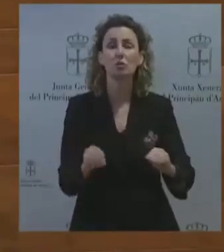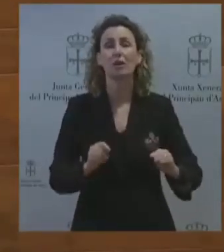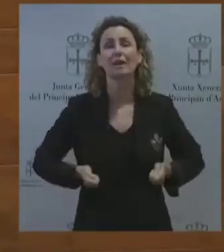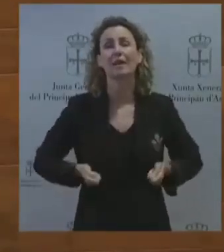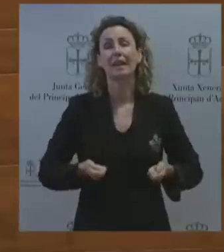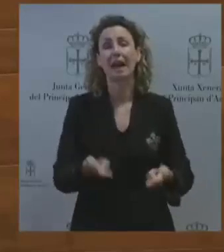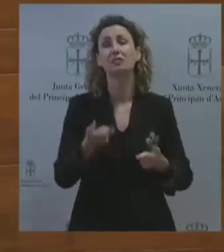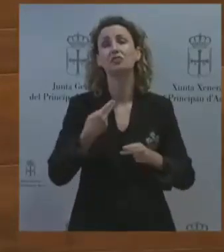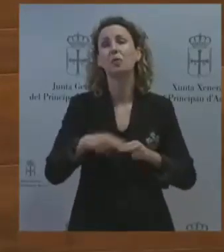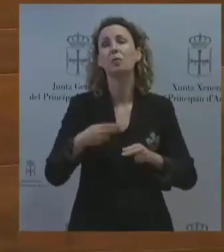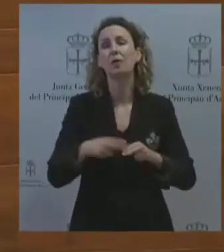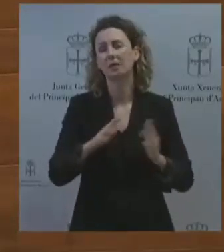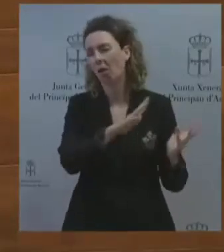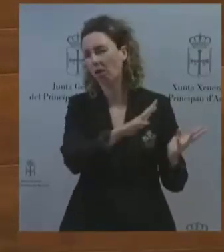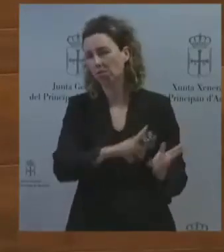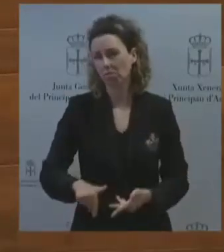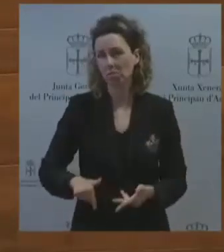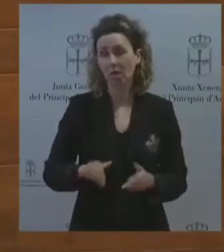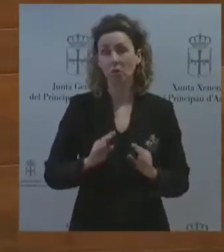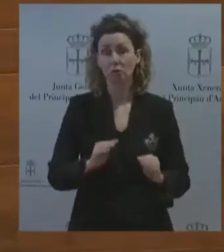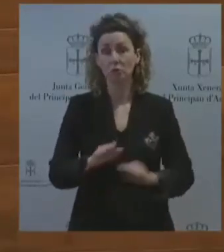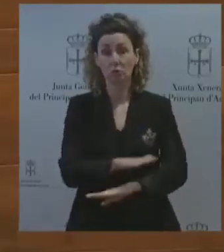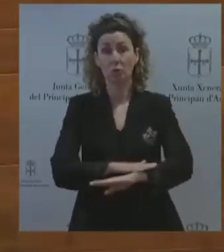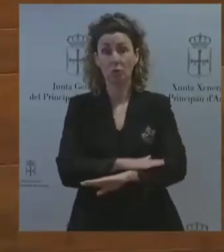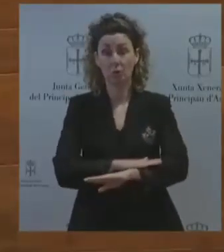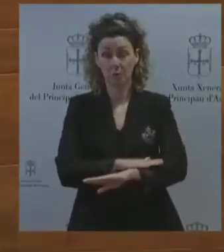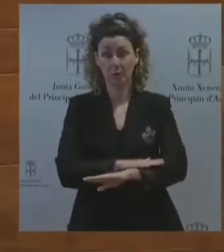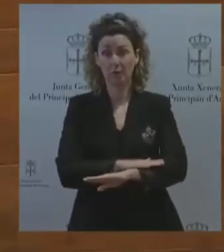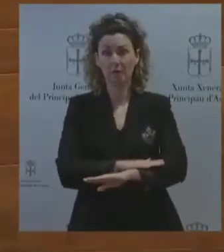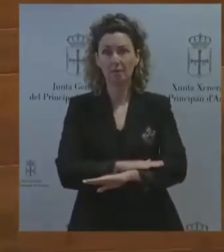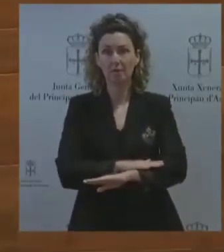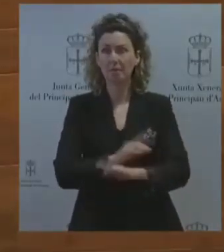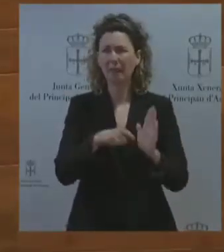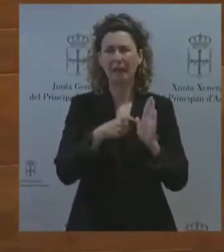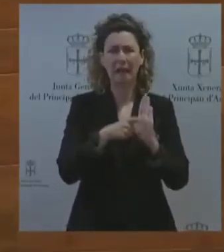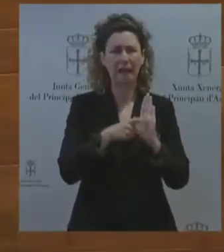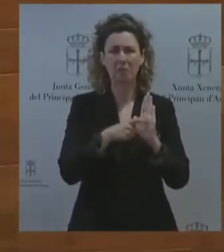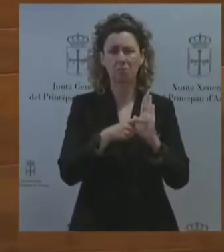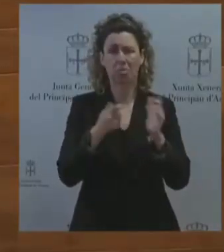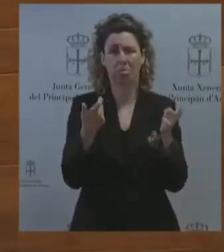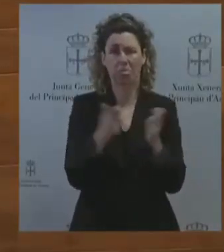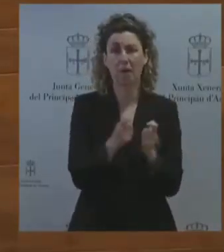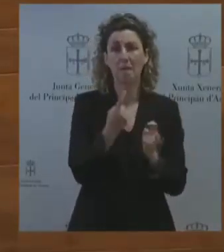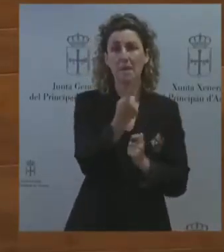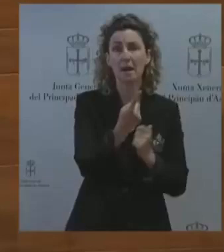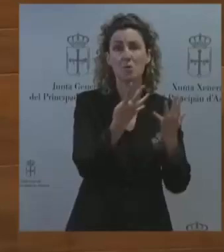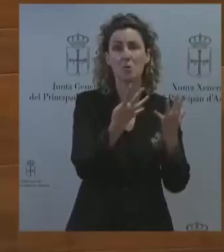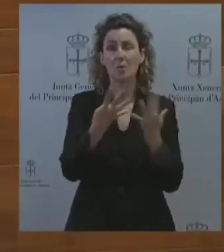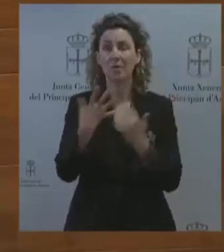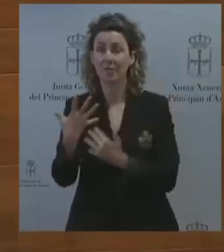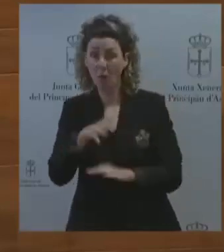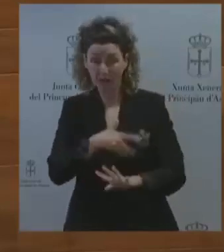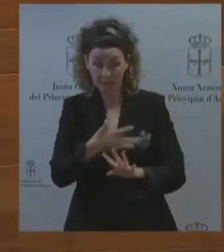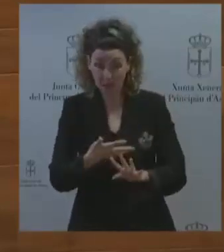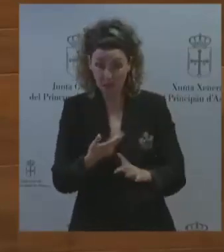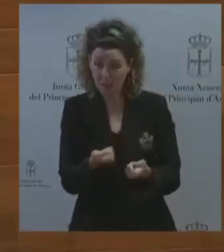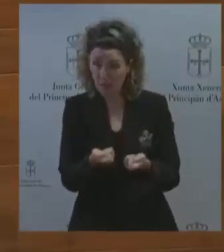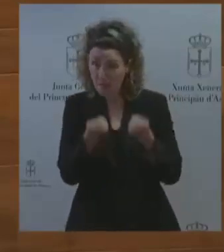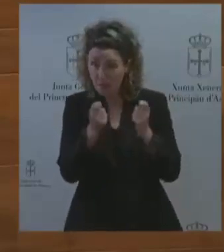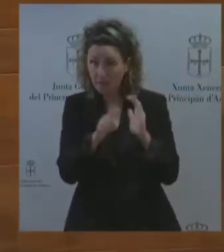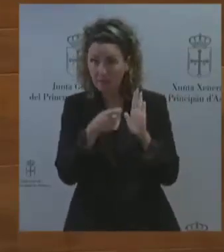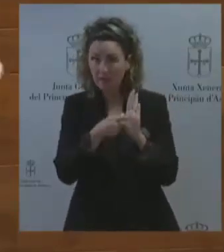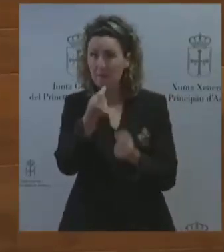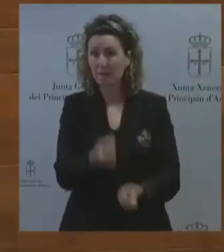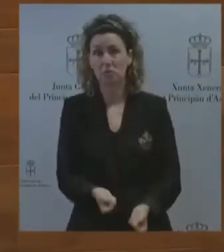cerrado la legislatura con menos leyes aprobadas desde 1995. Sin contar los presupuestos, se han aprobado 10 leyes en la